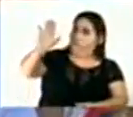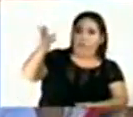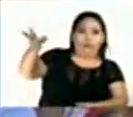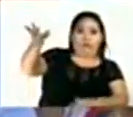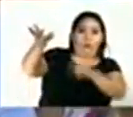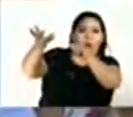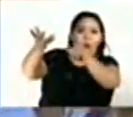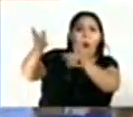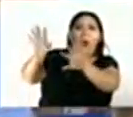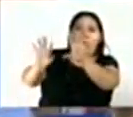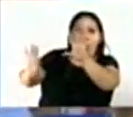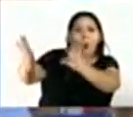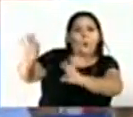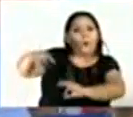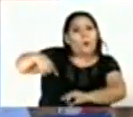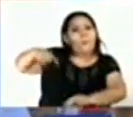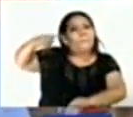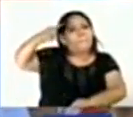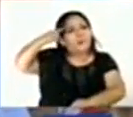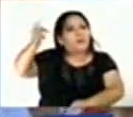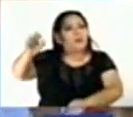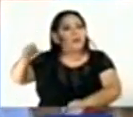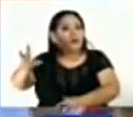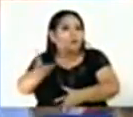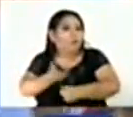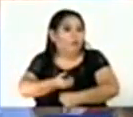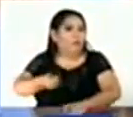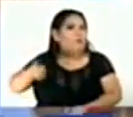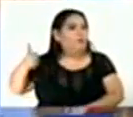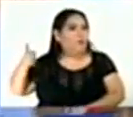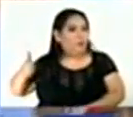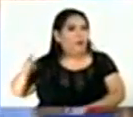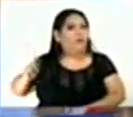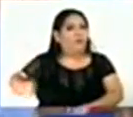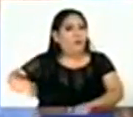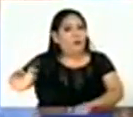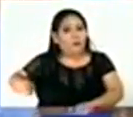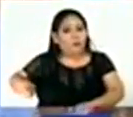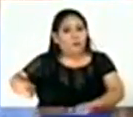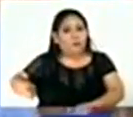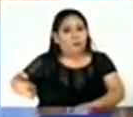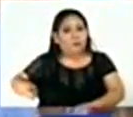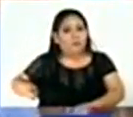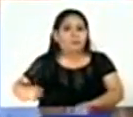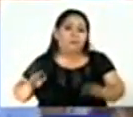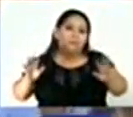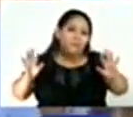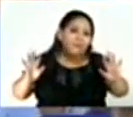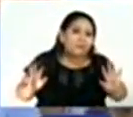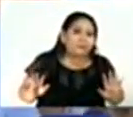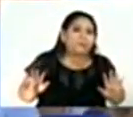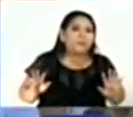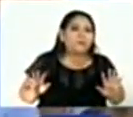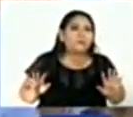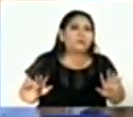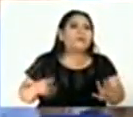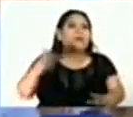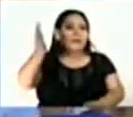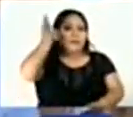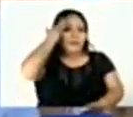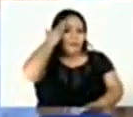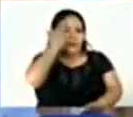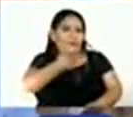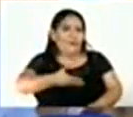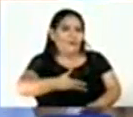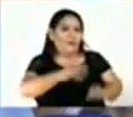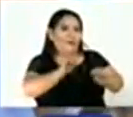en algunos magistrados yo todavía tengo confianza. Son muy buenos abogados y creo que hay que ver, pues, hay que estar claros también de